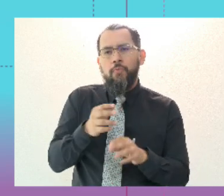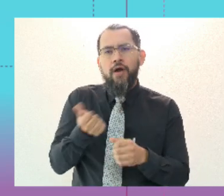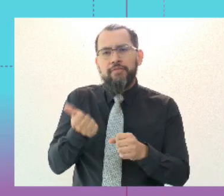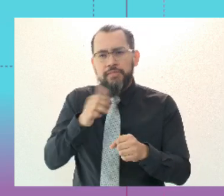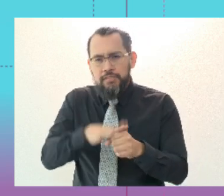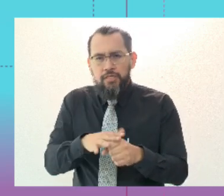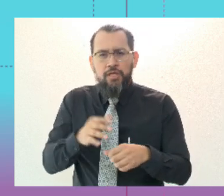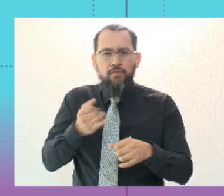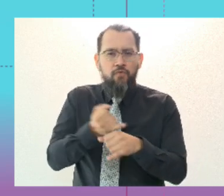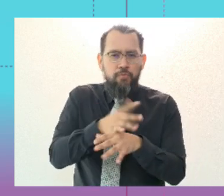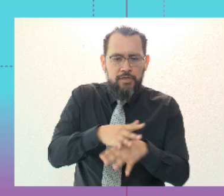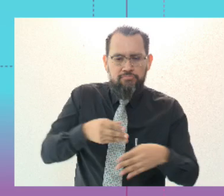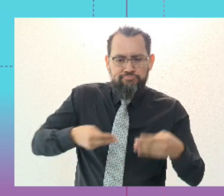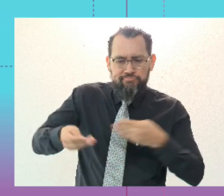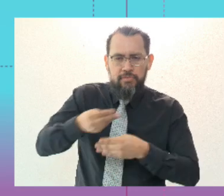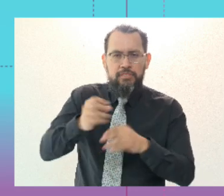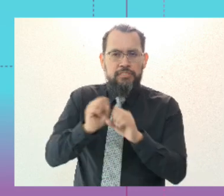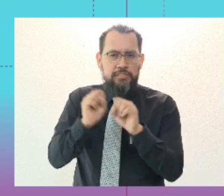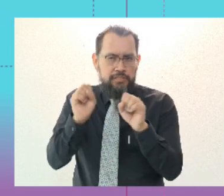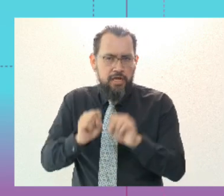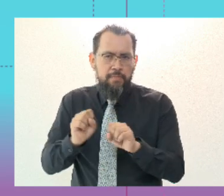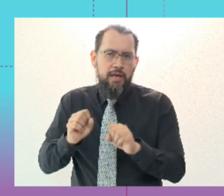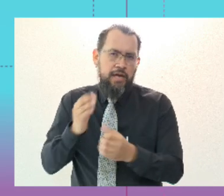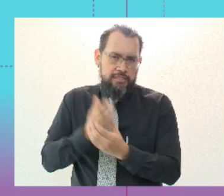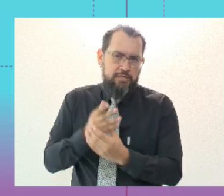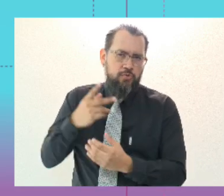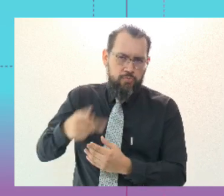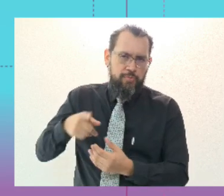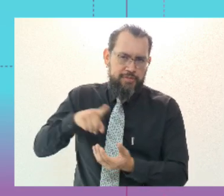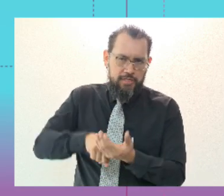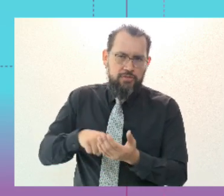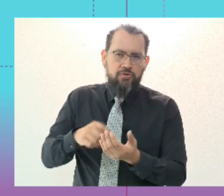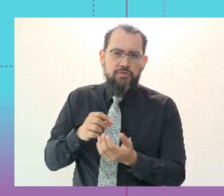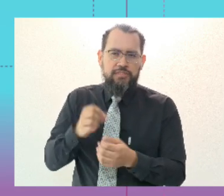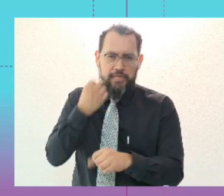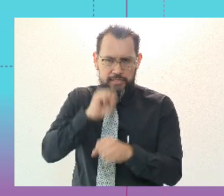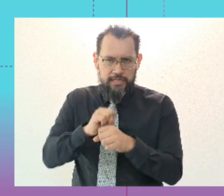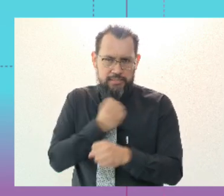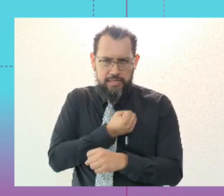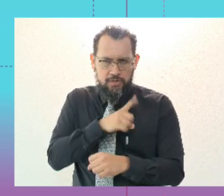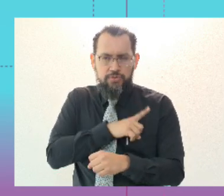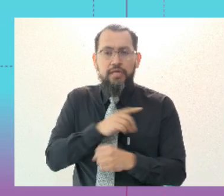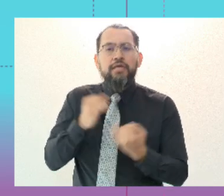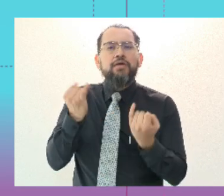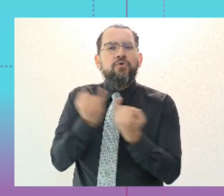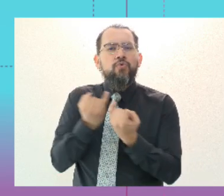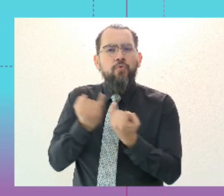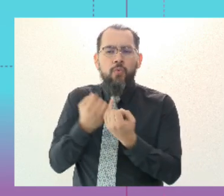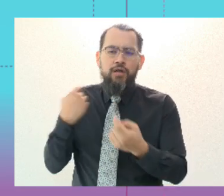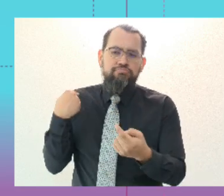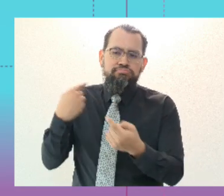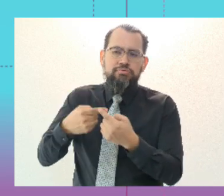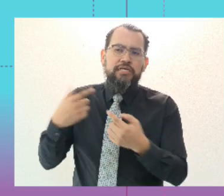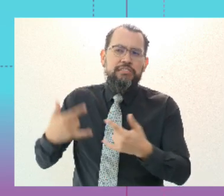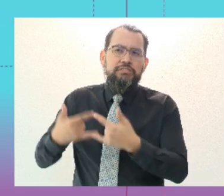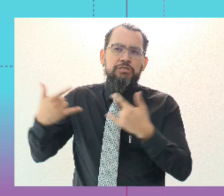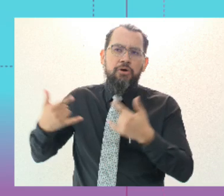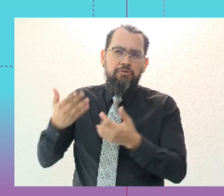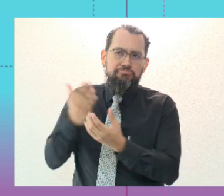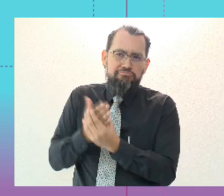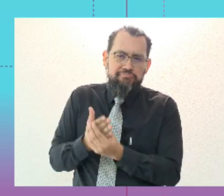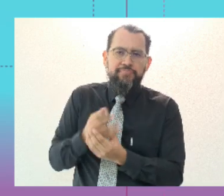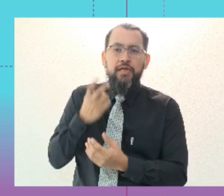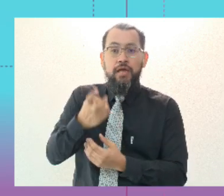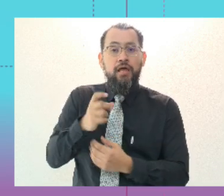información, el sistema institucional de archivos de su dependencia y el archivo de concentración e histórico de la Secretaría de Salud, es